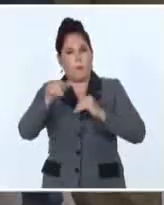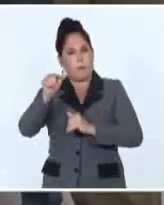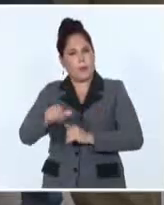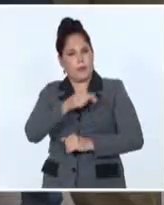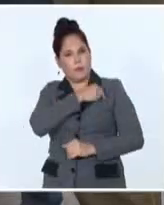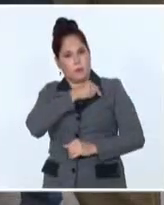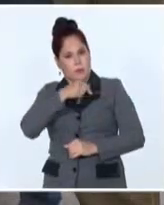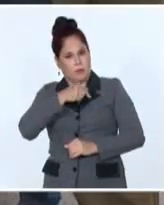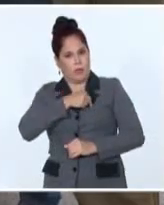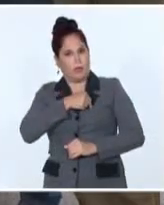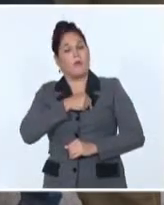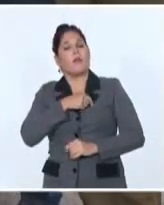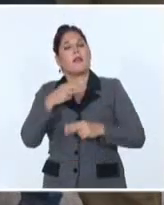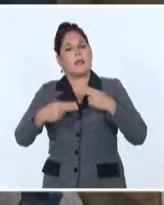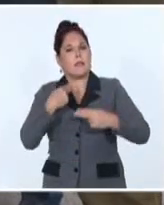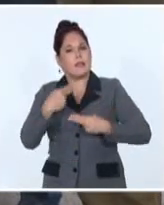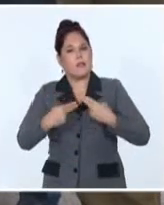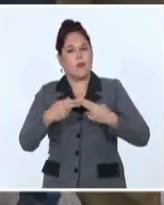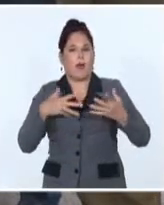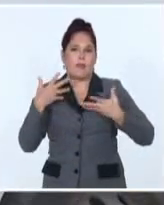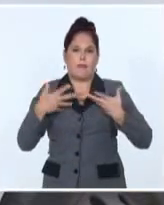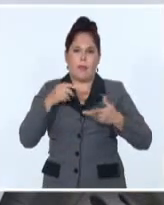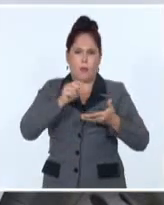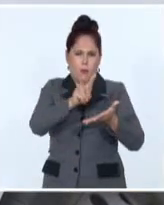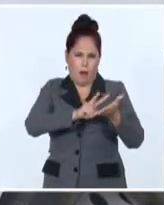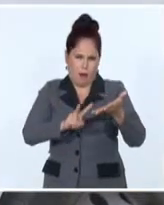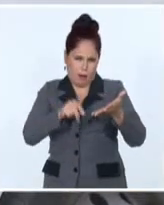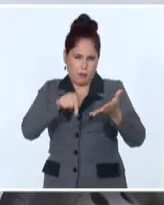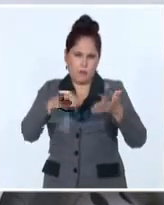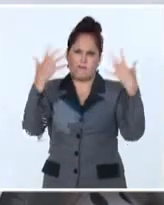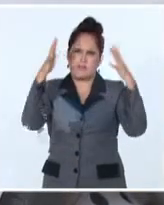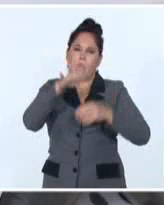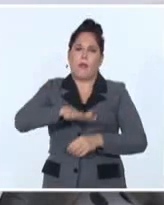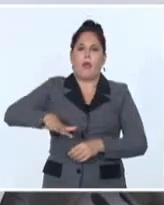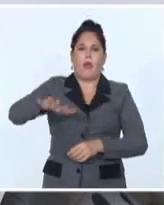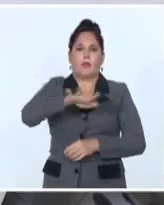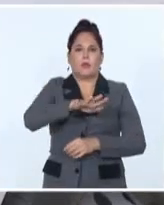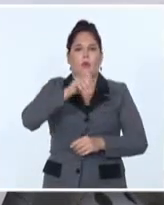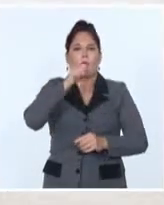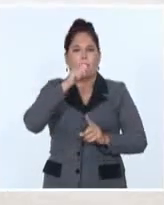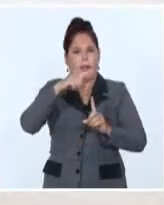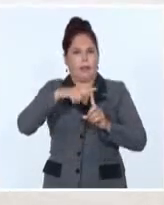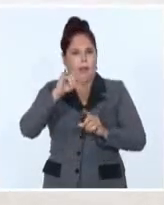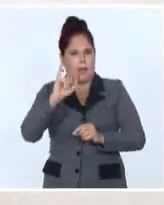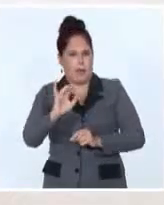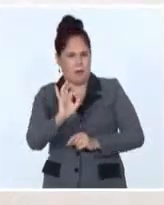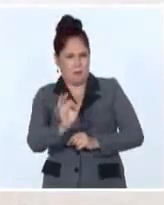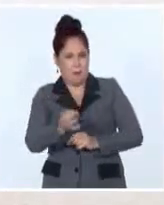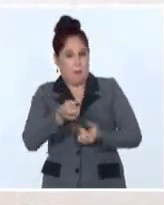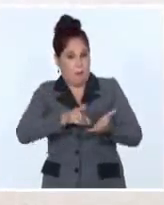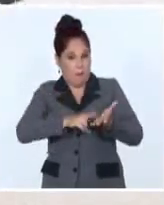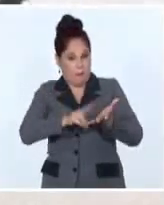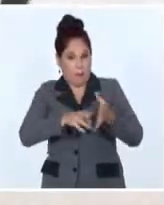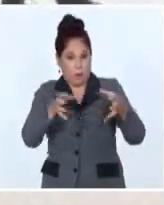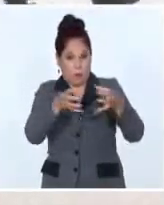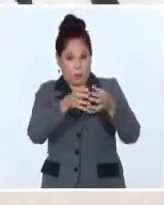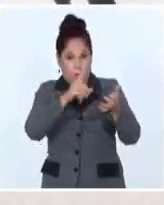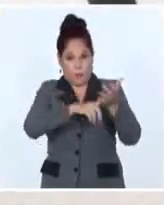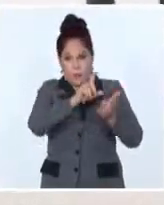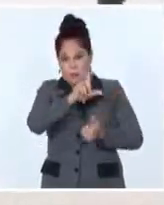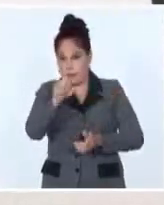Interior, general de División Lázaro Alberto Álvarez Casas. Participaron además miembros del Comité Central del